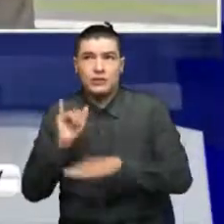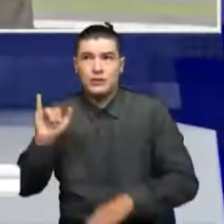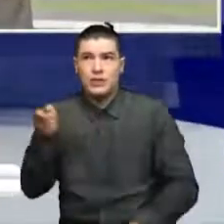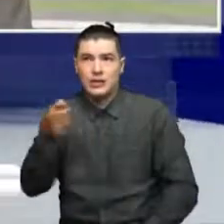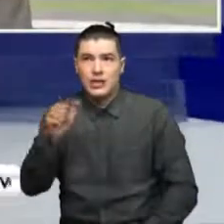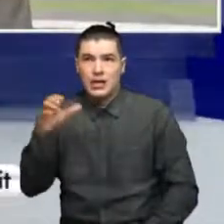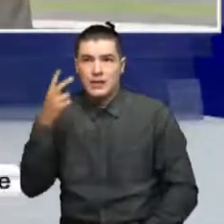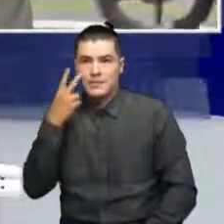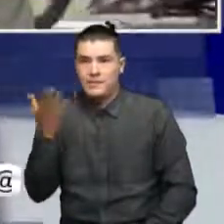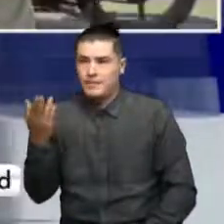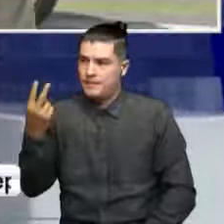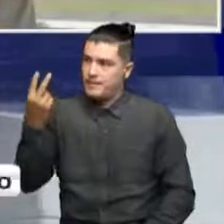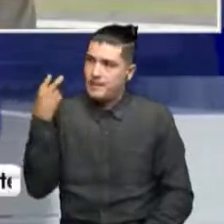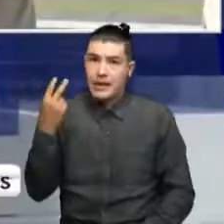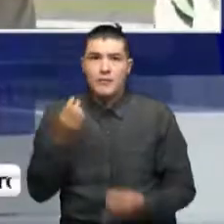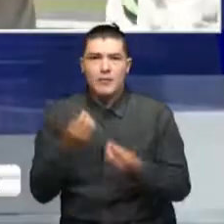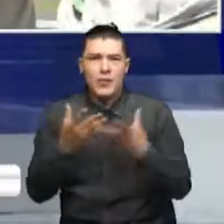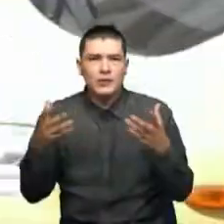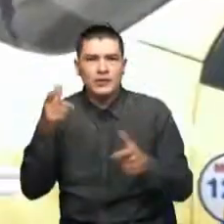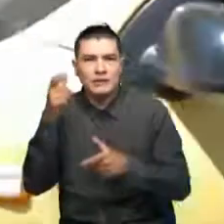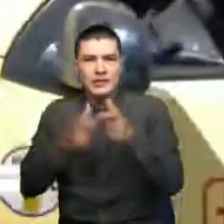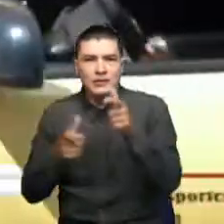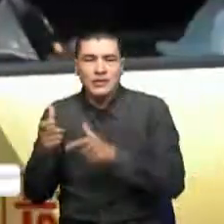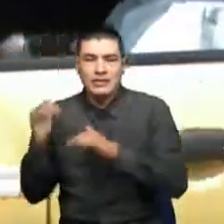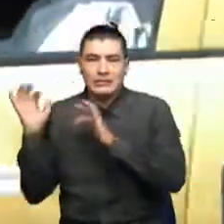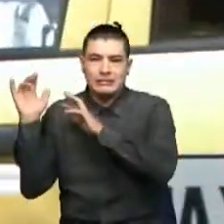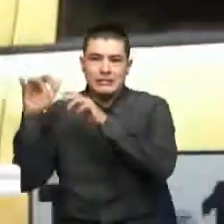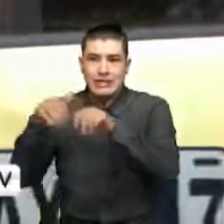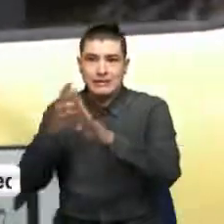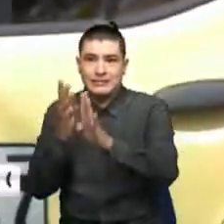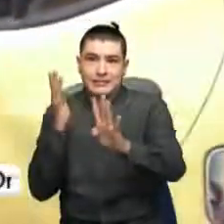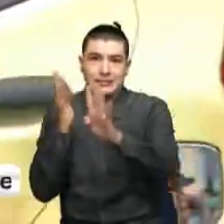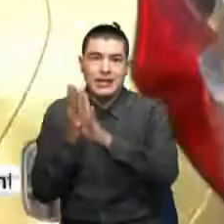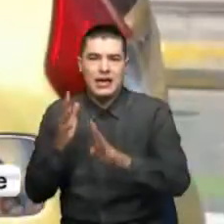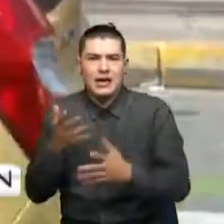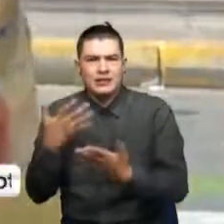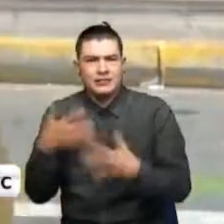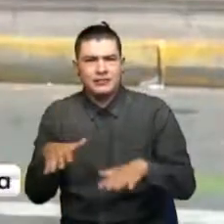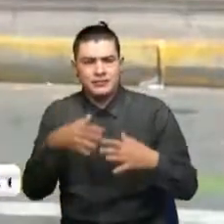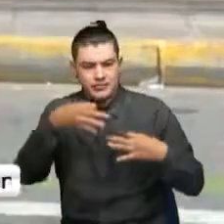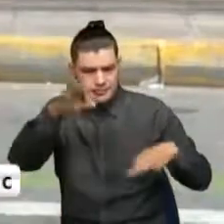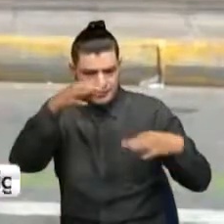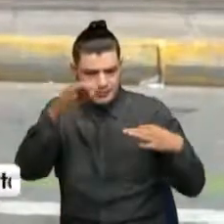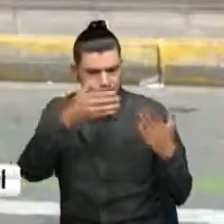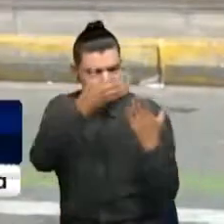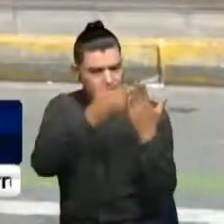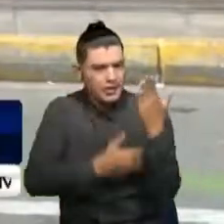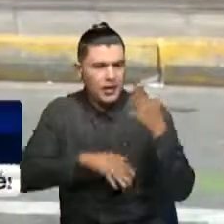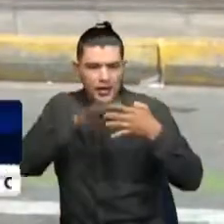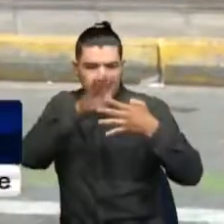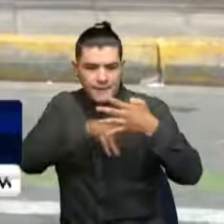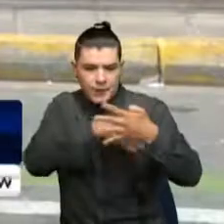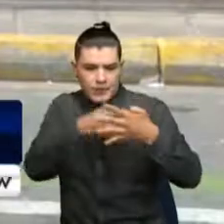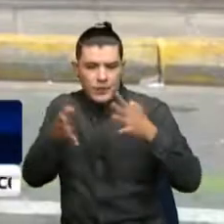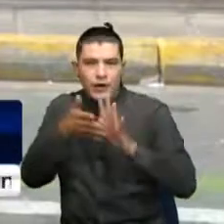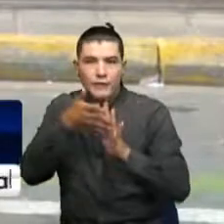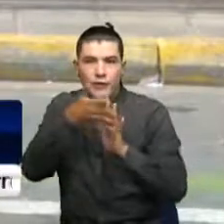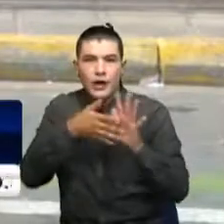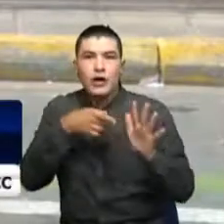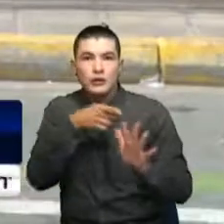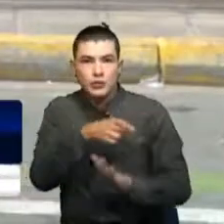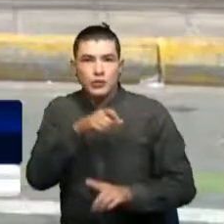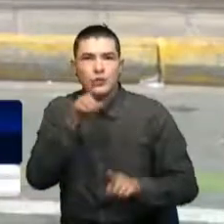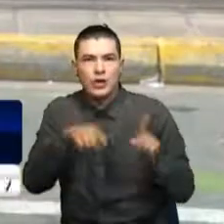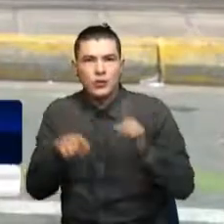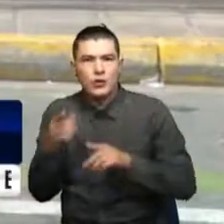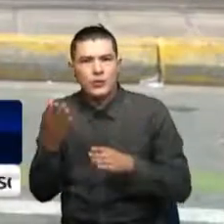pues lo que se está observando es que la mayoría de las personas se están presentando una documentación o formularios que tienen algunas inconsistencias